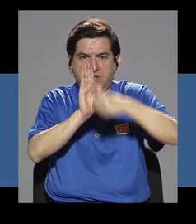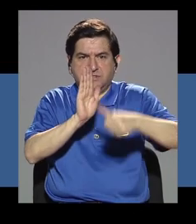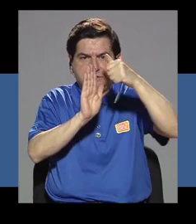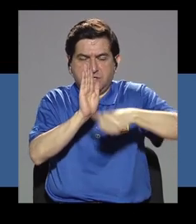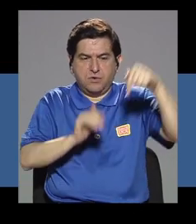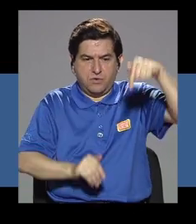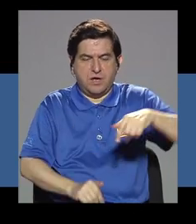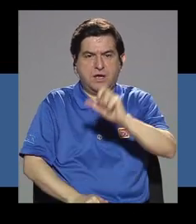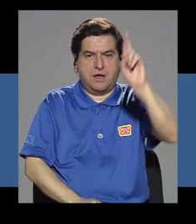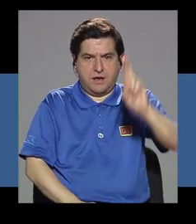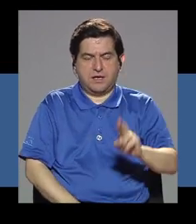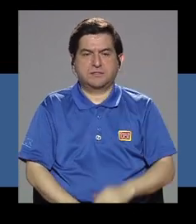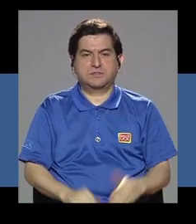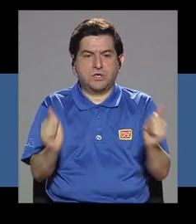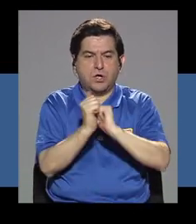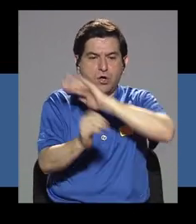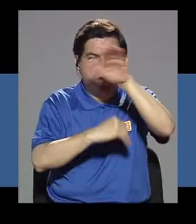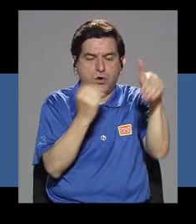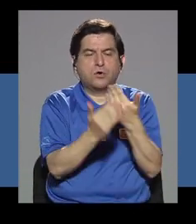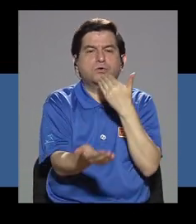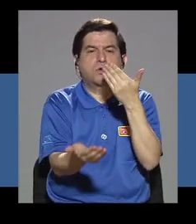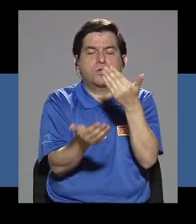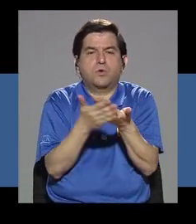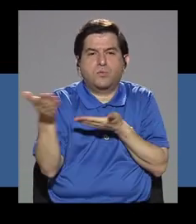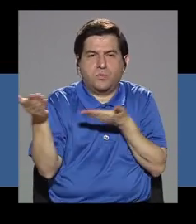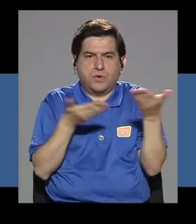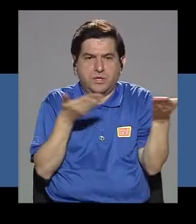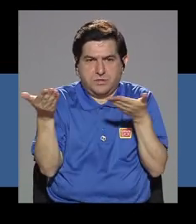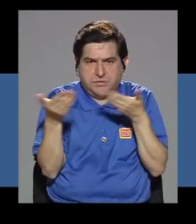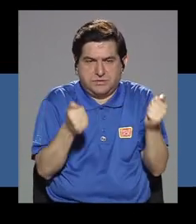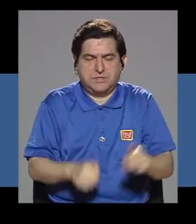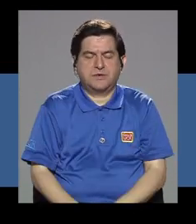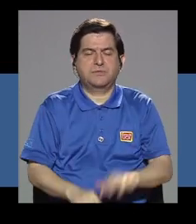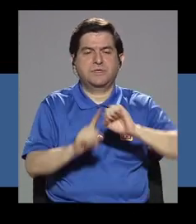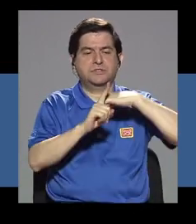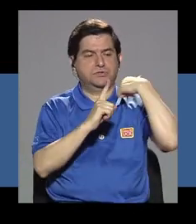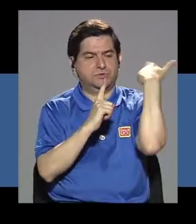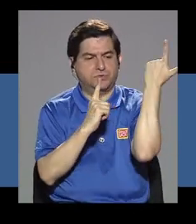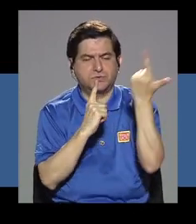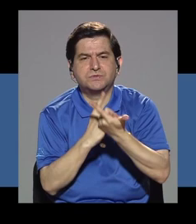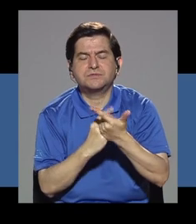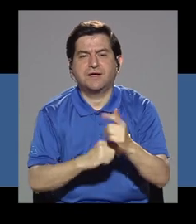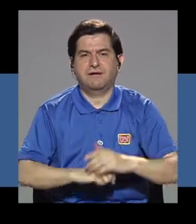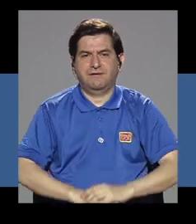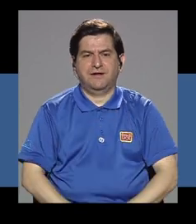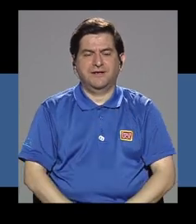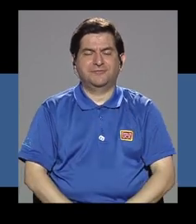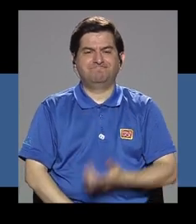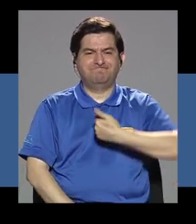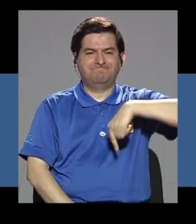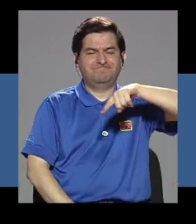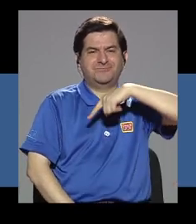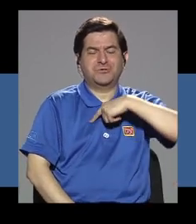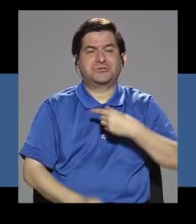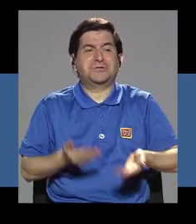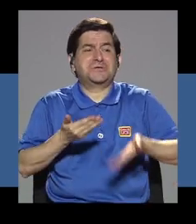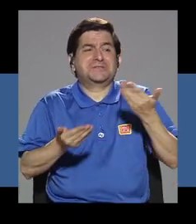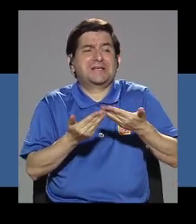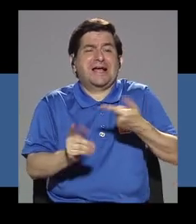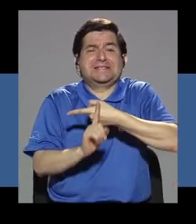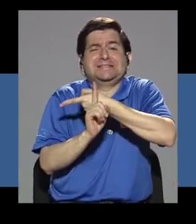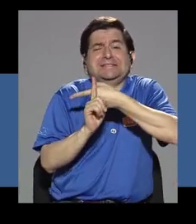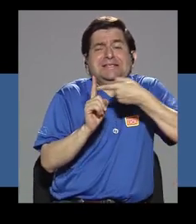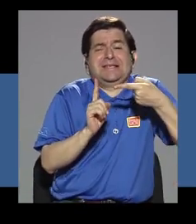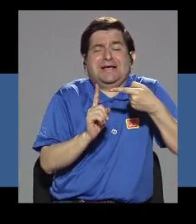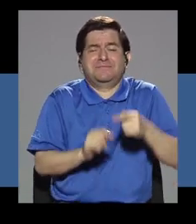operando en Costa Rica. Y aún con toda nuestra muy buena servicio de social que tenemos, pues estamos llegando, si acaso, a